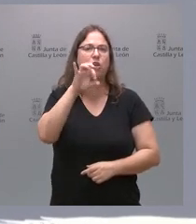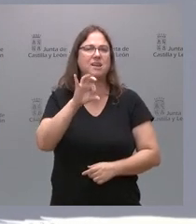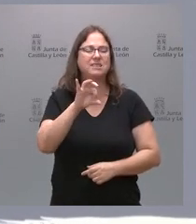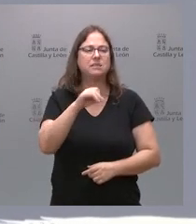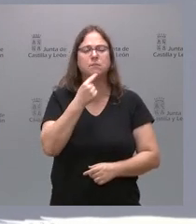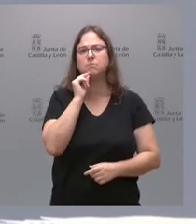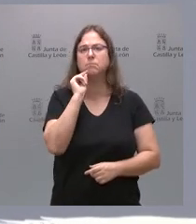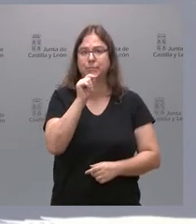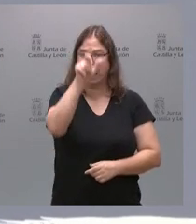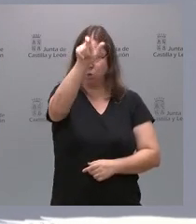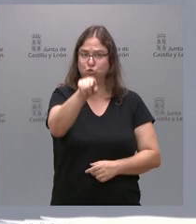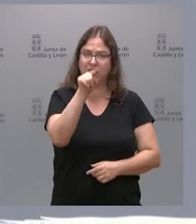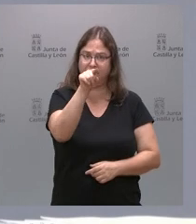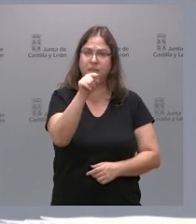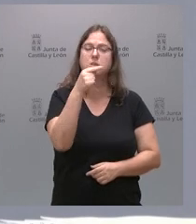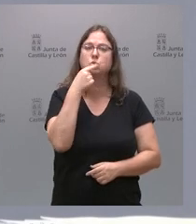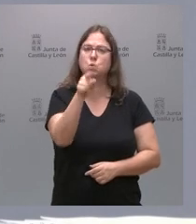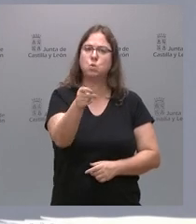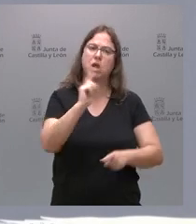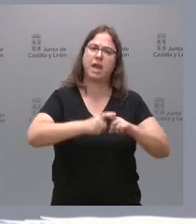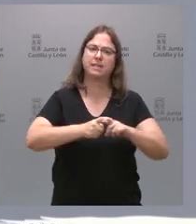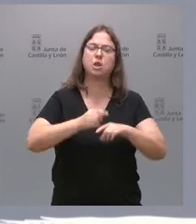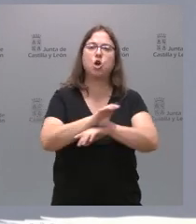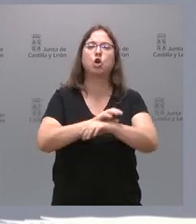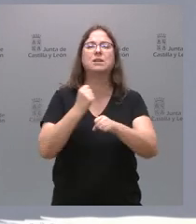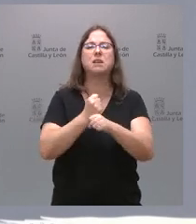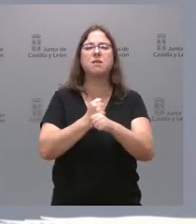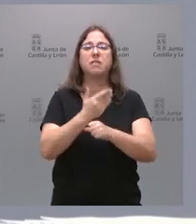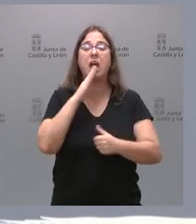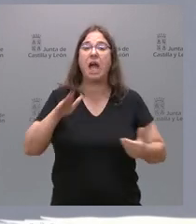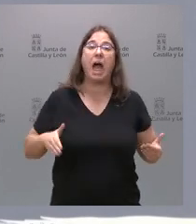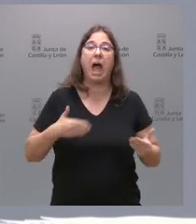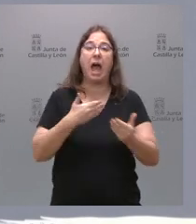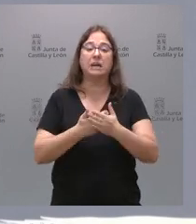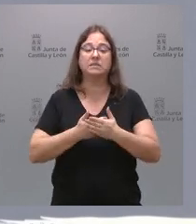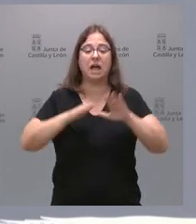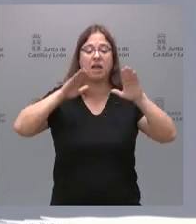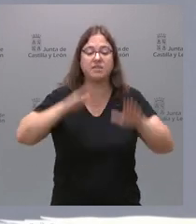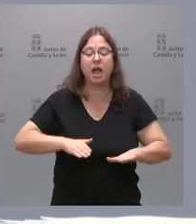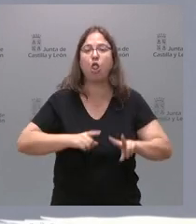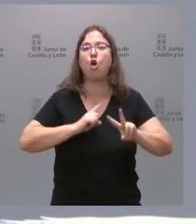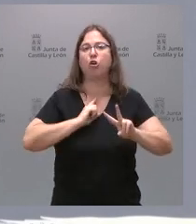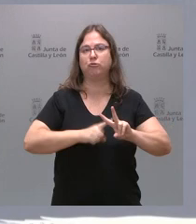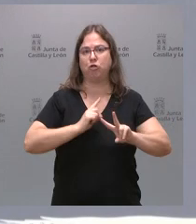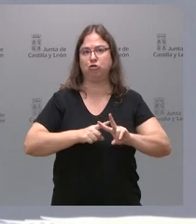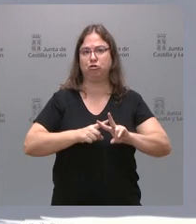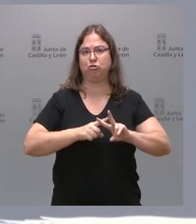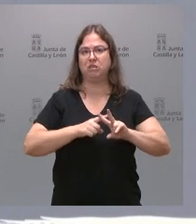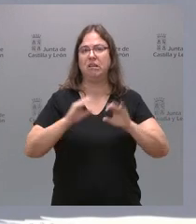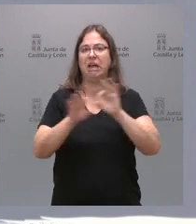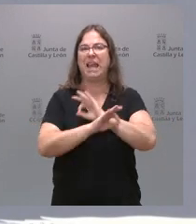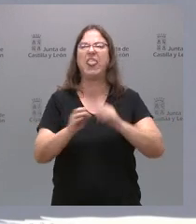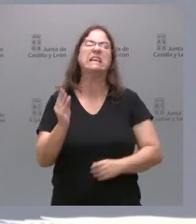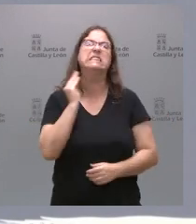entre otras personas a usted usted fue consejero de empleo y hablaba de que hasta que ha llegado vox no se ha acabado con esa